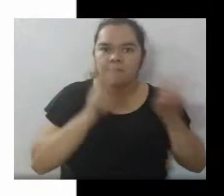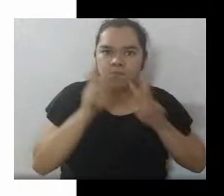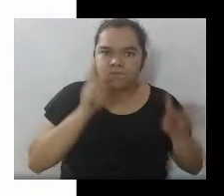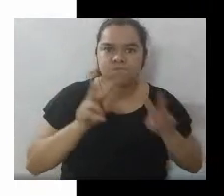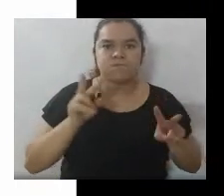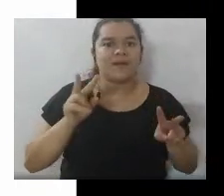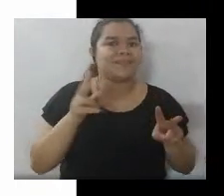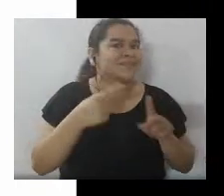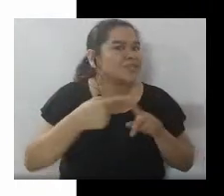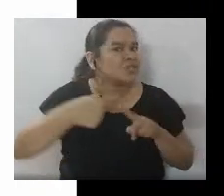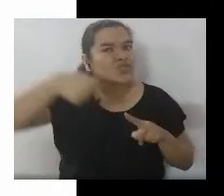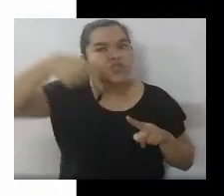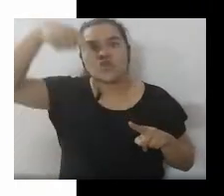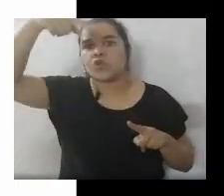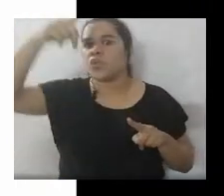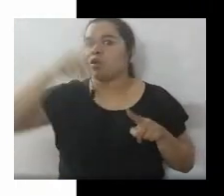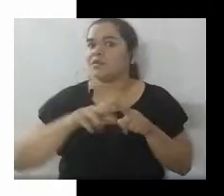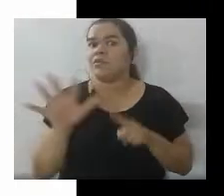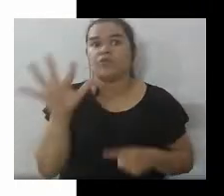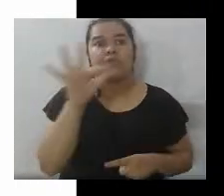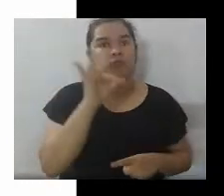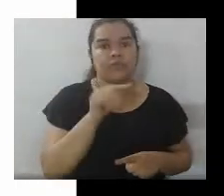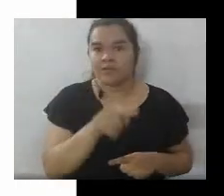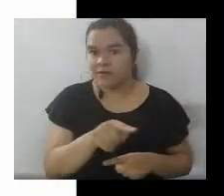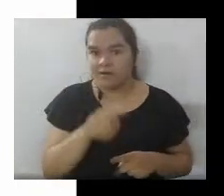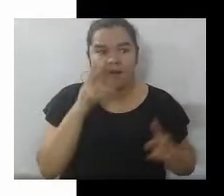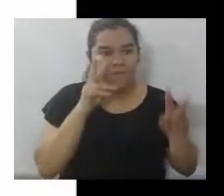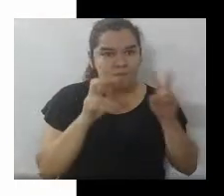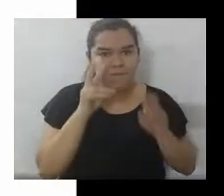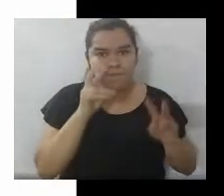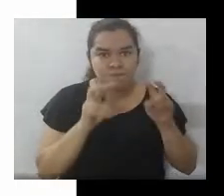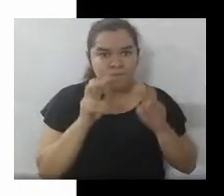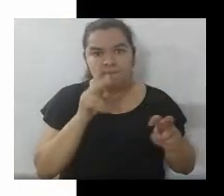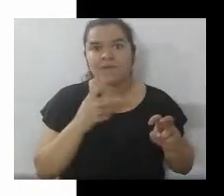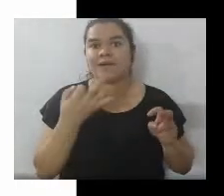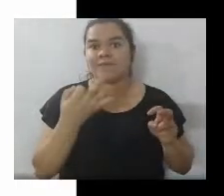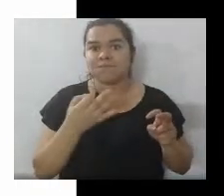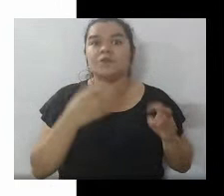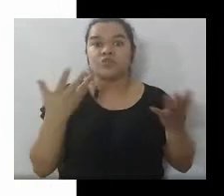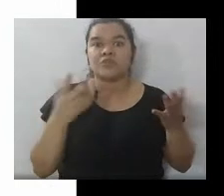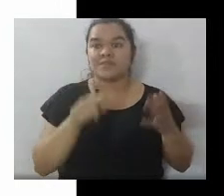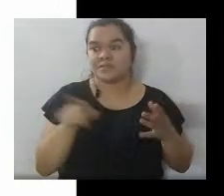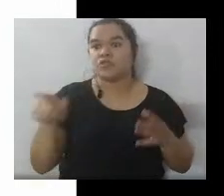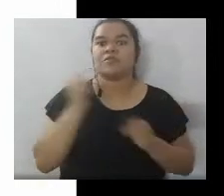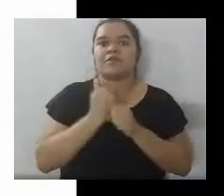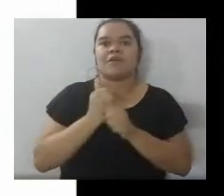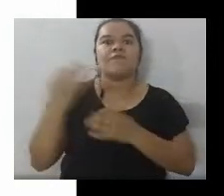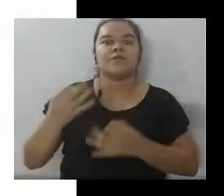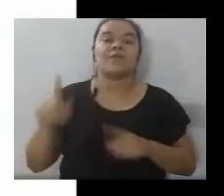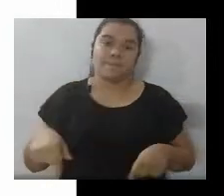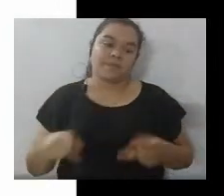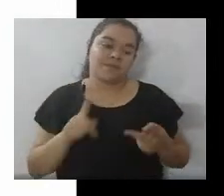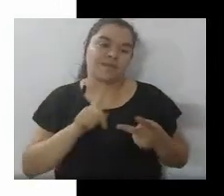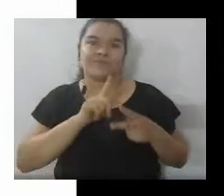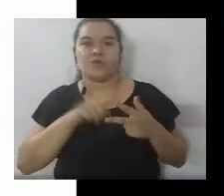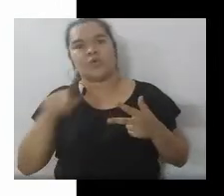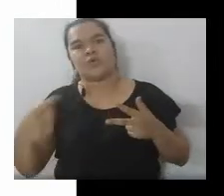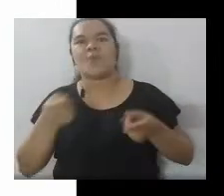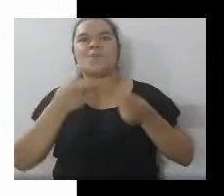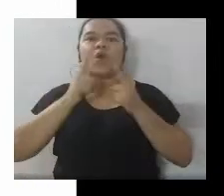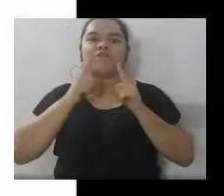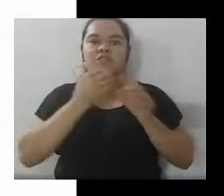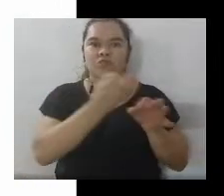día, y un poco, obviamente, la actividad docente en la cual estamos metidos con Darío, ¿no?